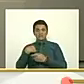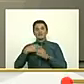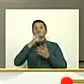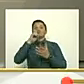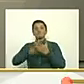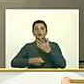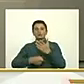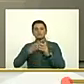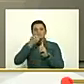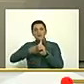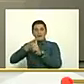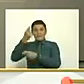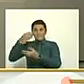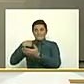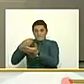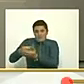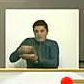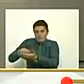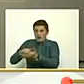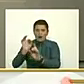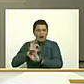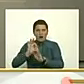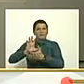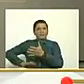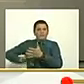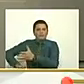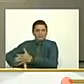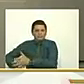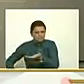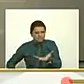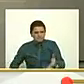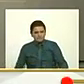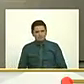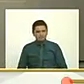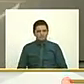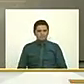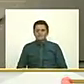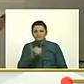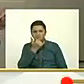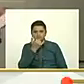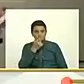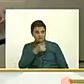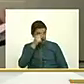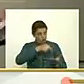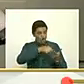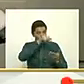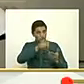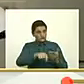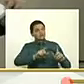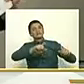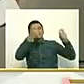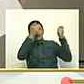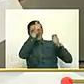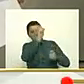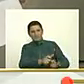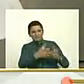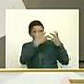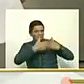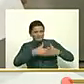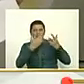pasó exactamente con este contrato de estabilidad? Que al señor Néstor Humberto Martínez, que ha